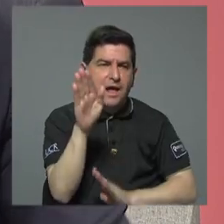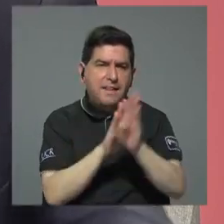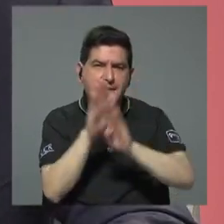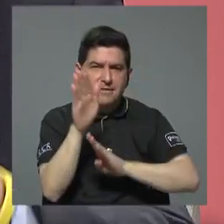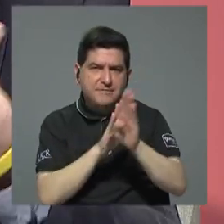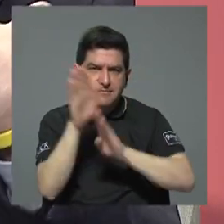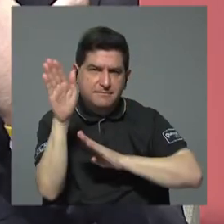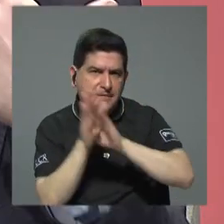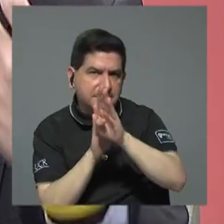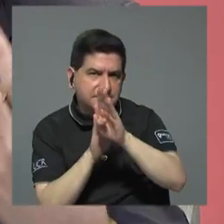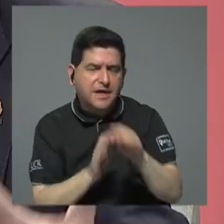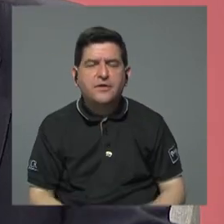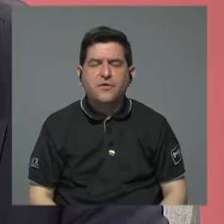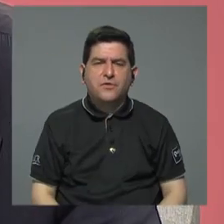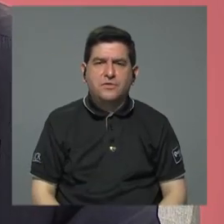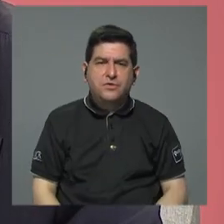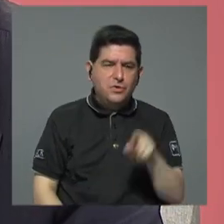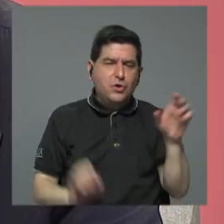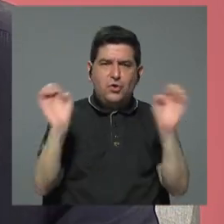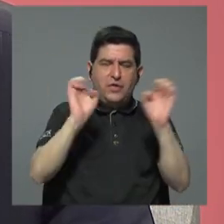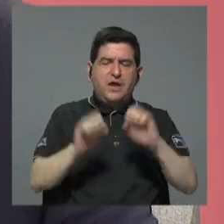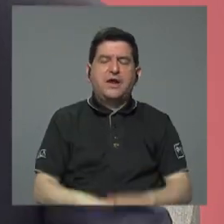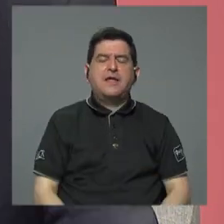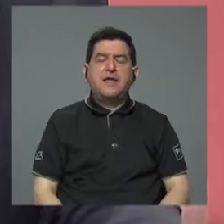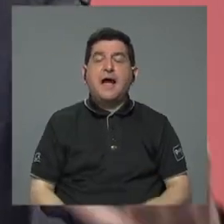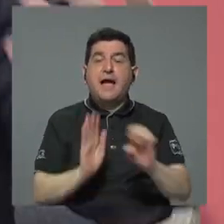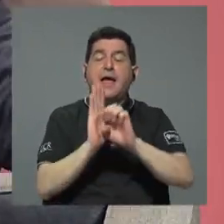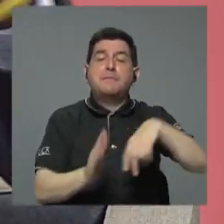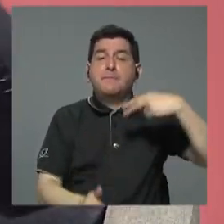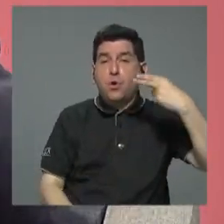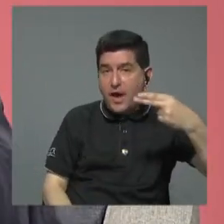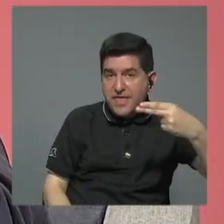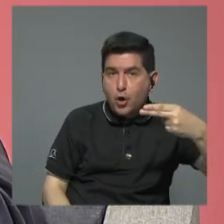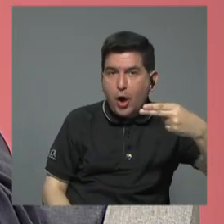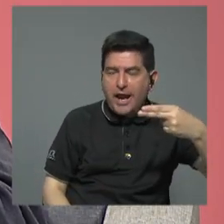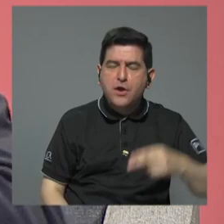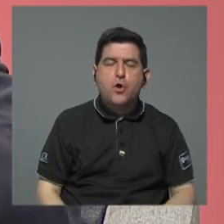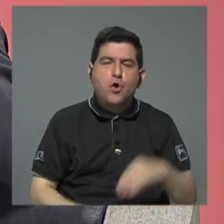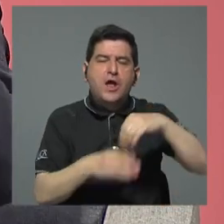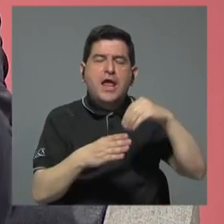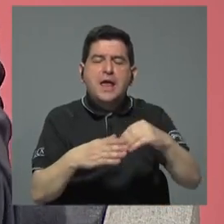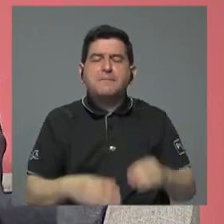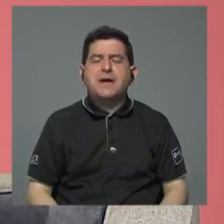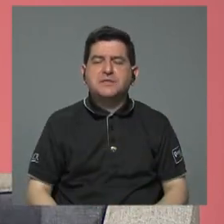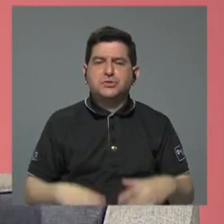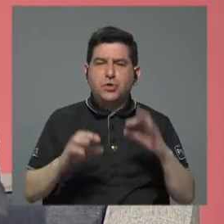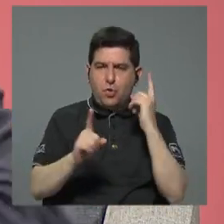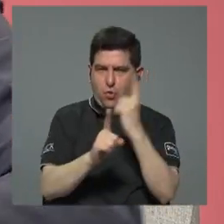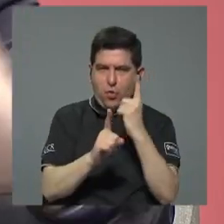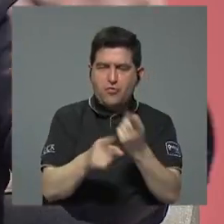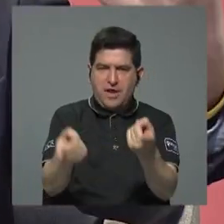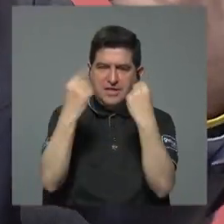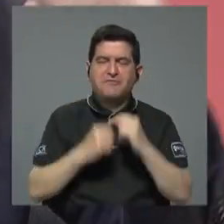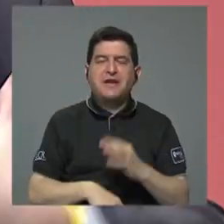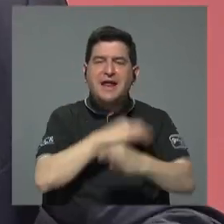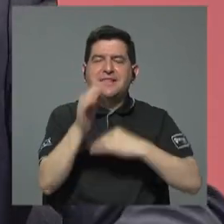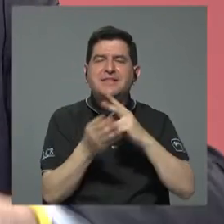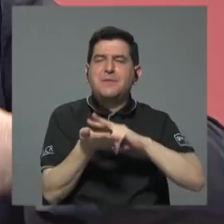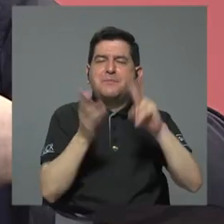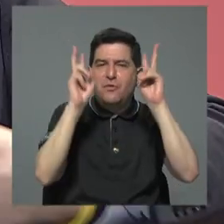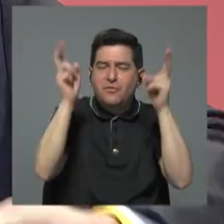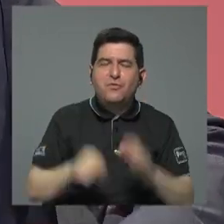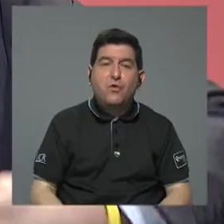desarrollo de fuentes de energía como el hidrógeno, atrayendo inversiones sanas, atrayendo inversiones verdes, atrayendo